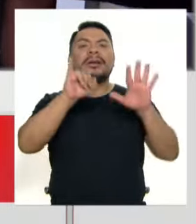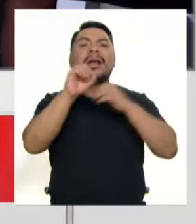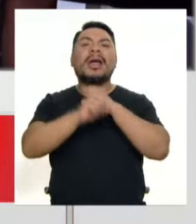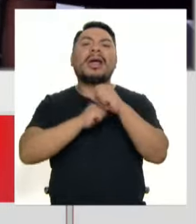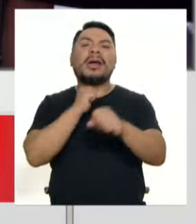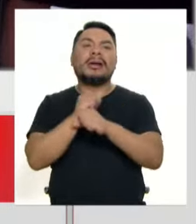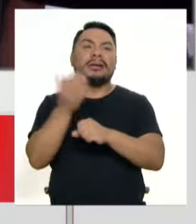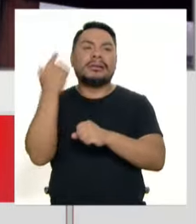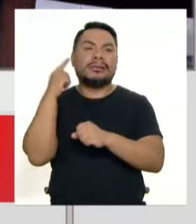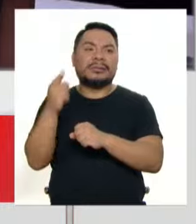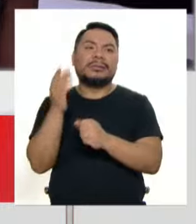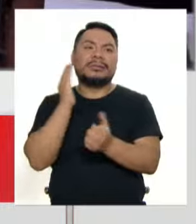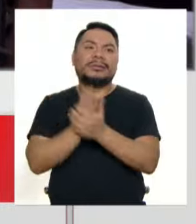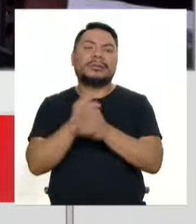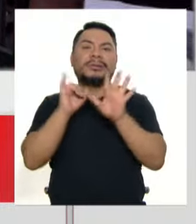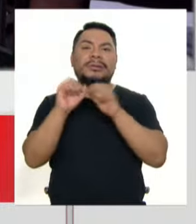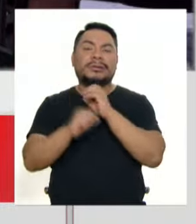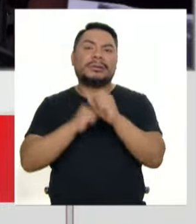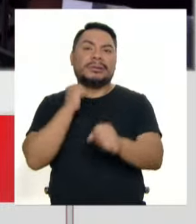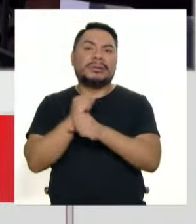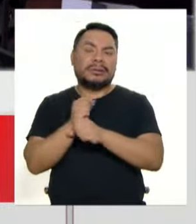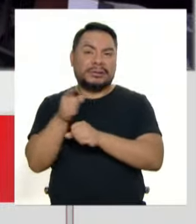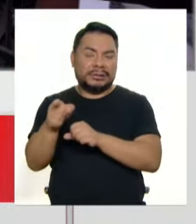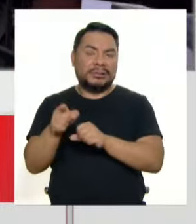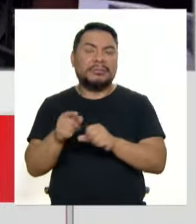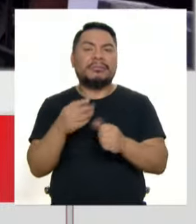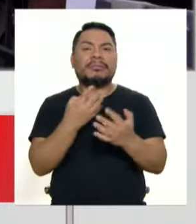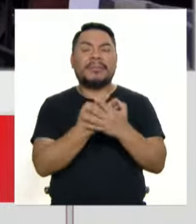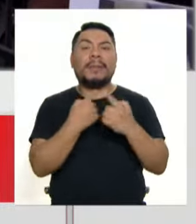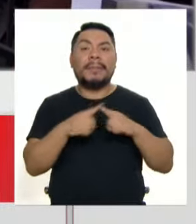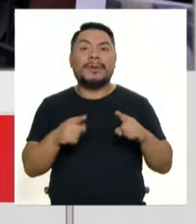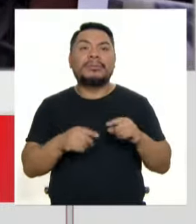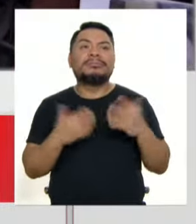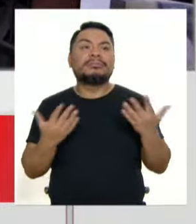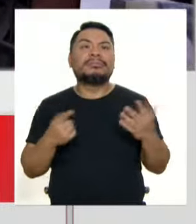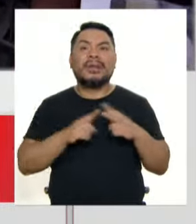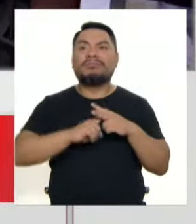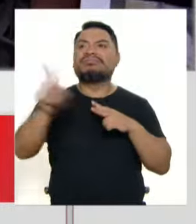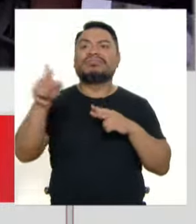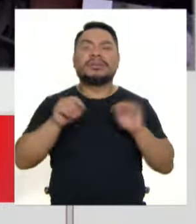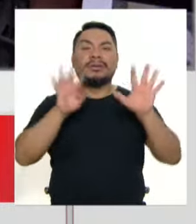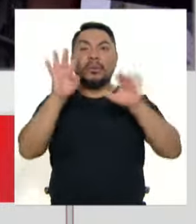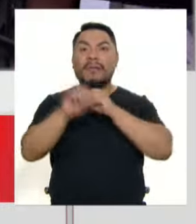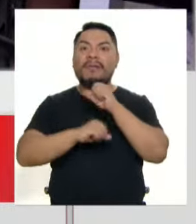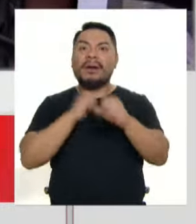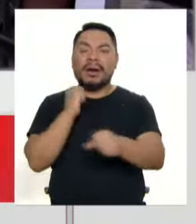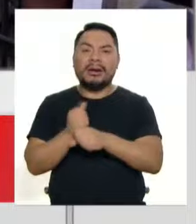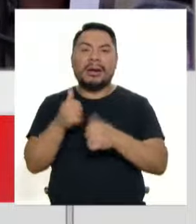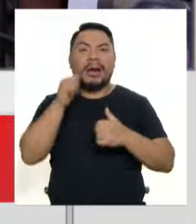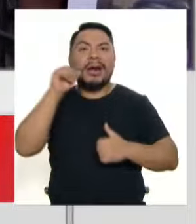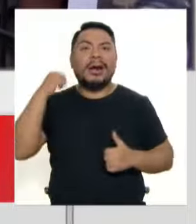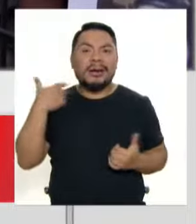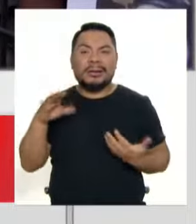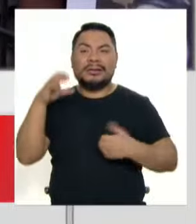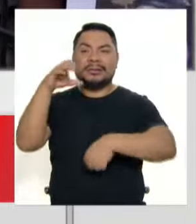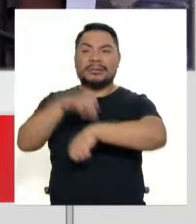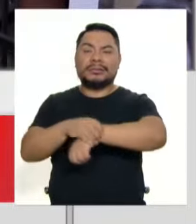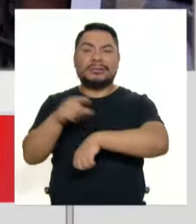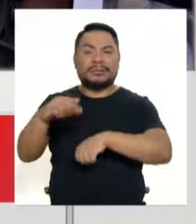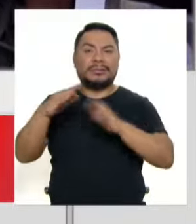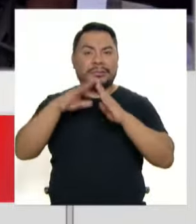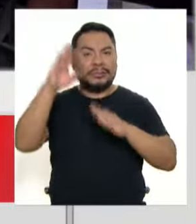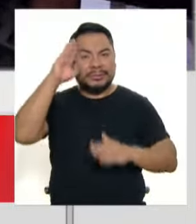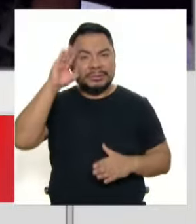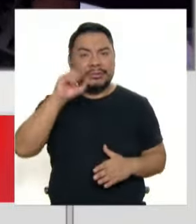y le dieron una sentencia de 6 años, pero tuvo 9 años prófuga y el día de ayer fue detenida por la comisaría